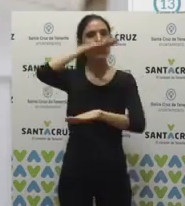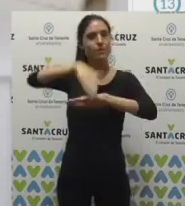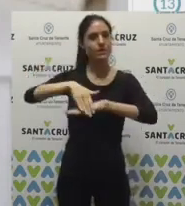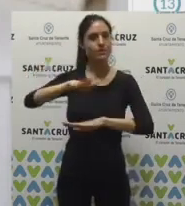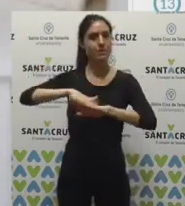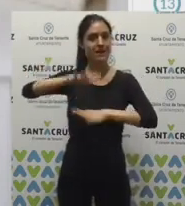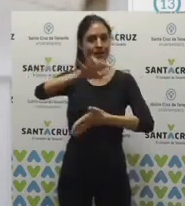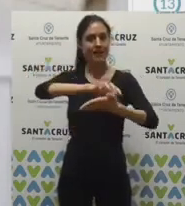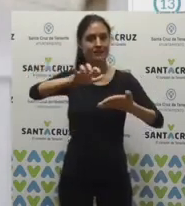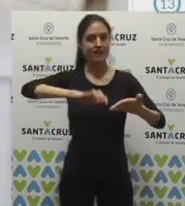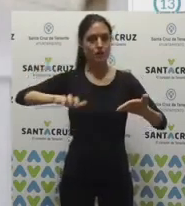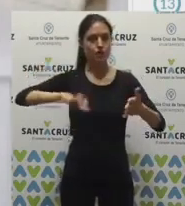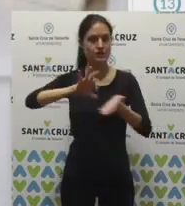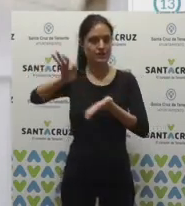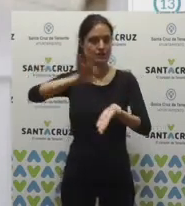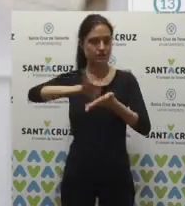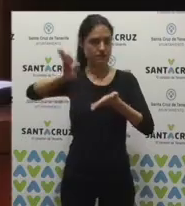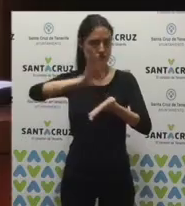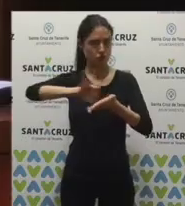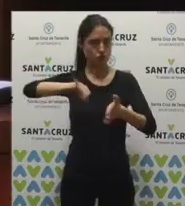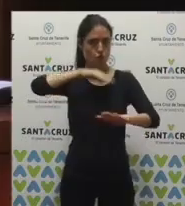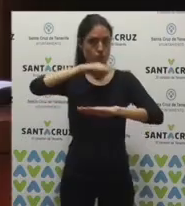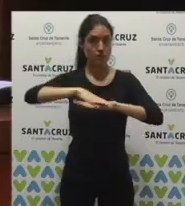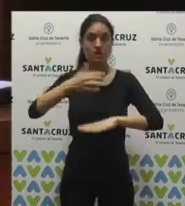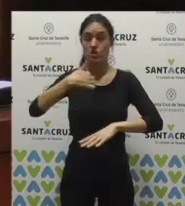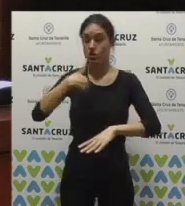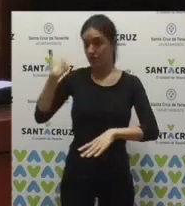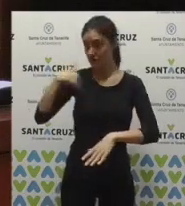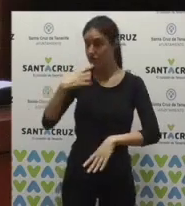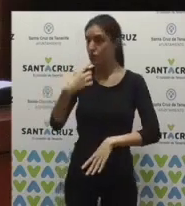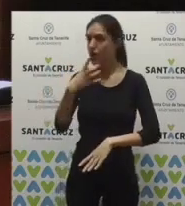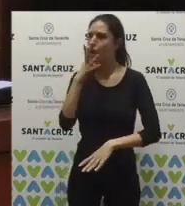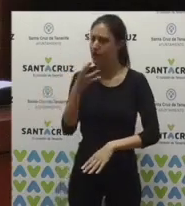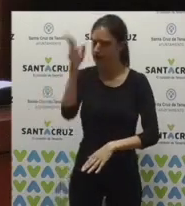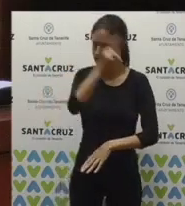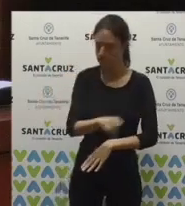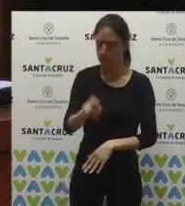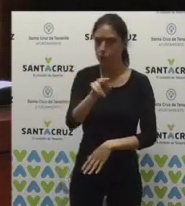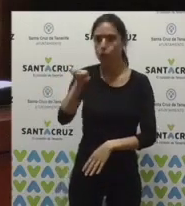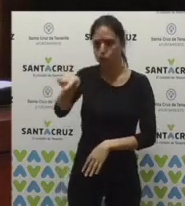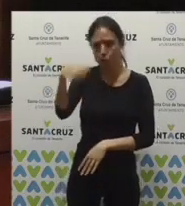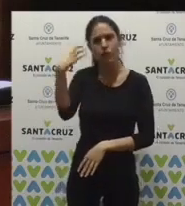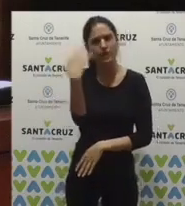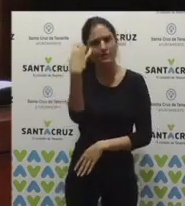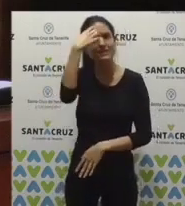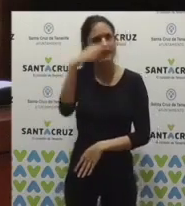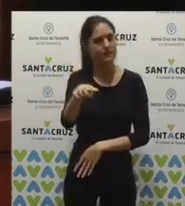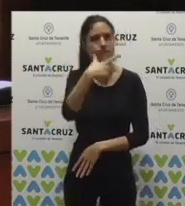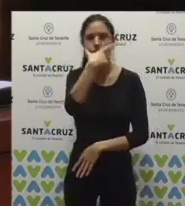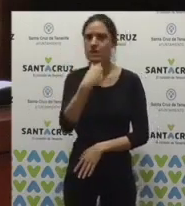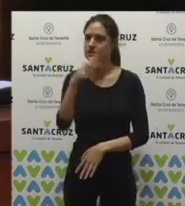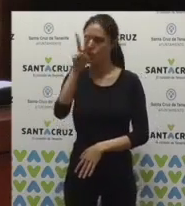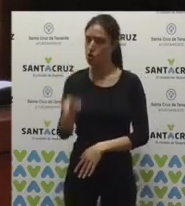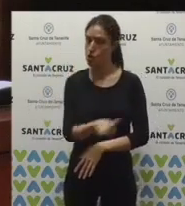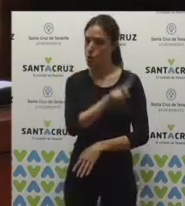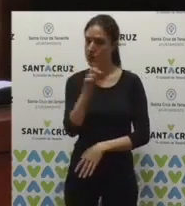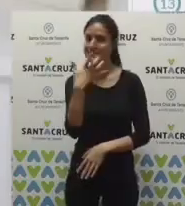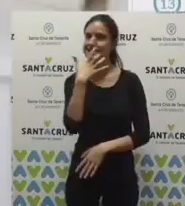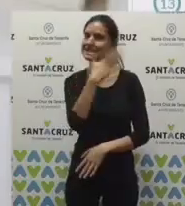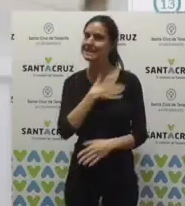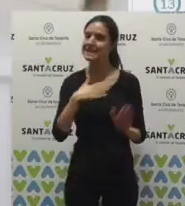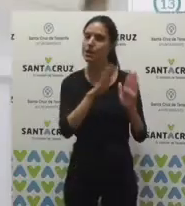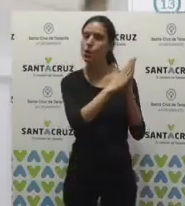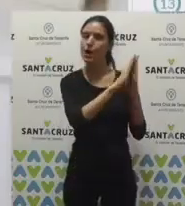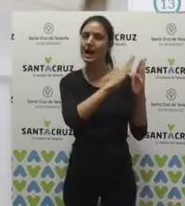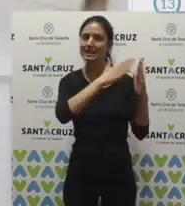como ya le dije en ese momento se lo reitero debe saber usted que no es tan fácil si lo que se quiere es un catálogo de servicios que